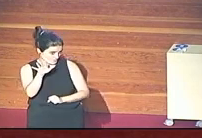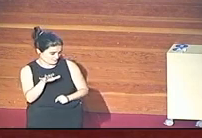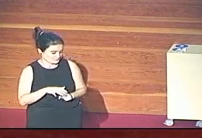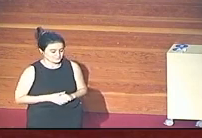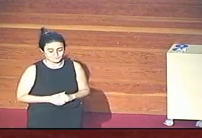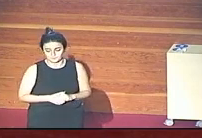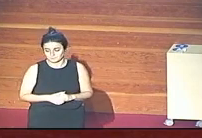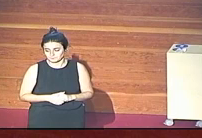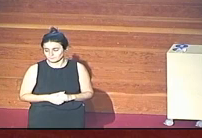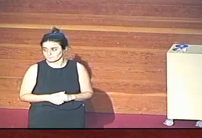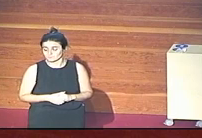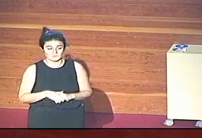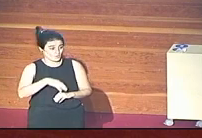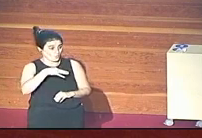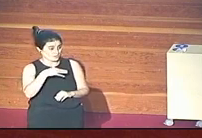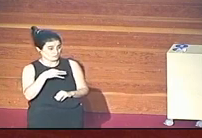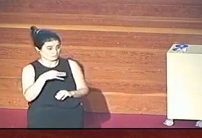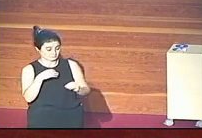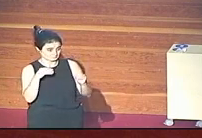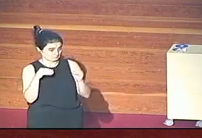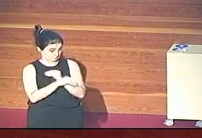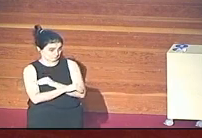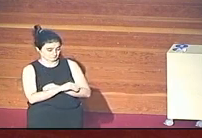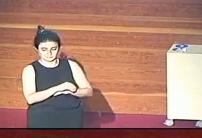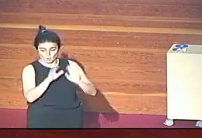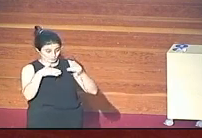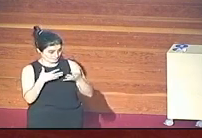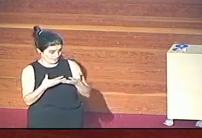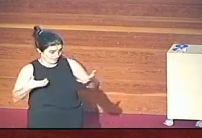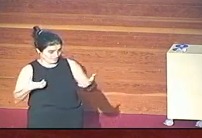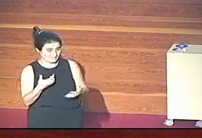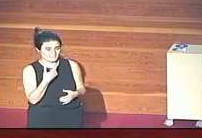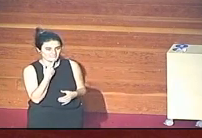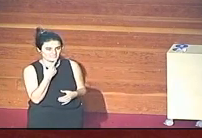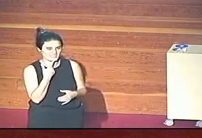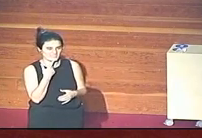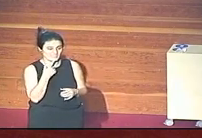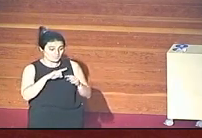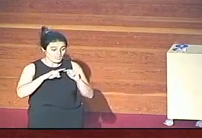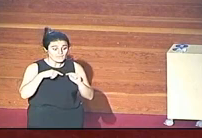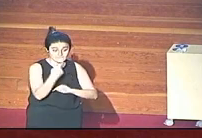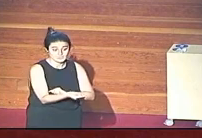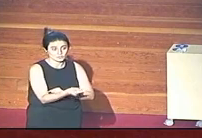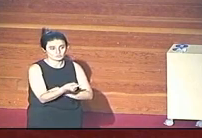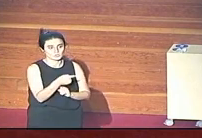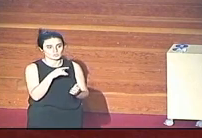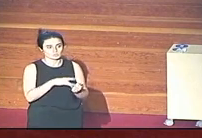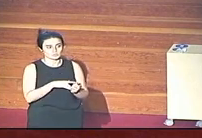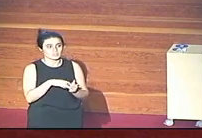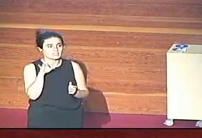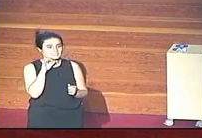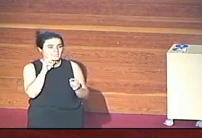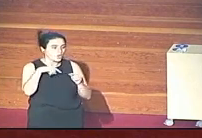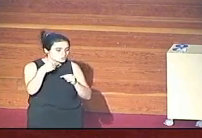no estuvo muy acertado es que como ven en el última frase pone que los efectos tendrían lugar en los próximos siglos